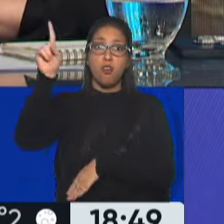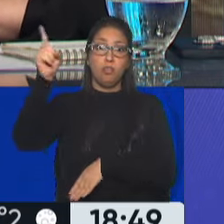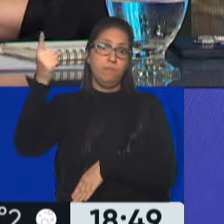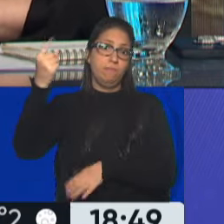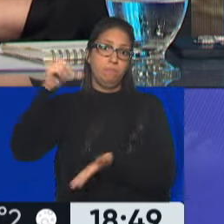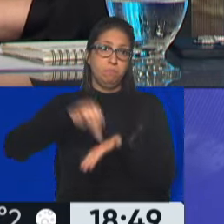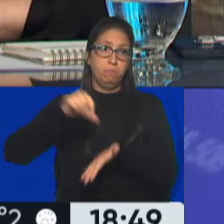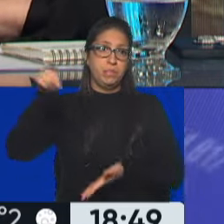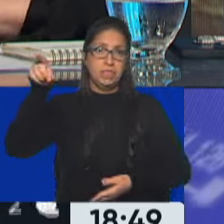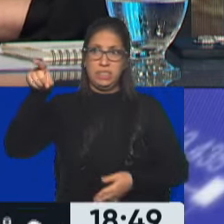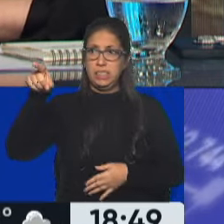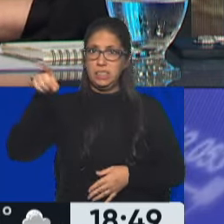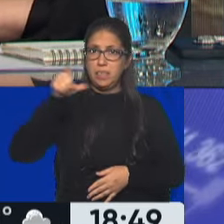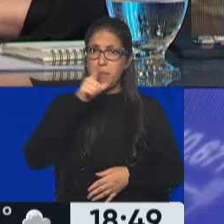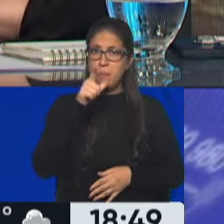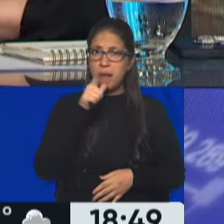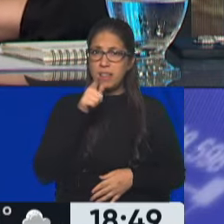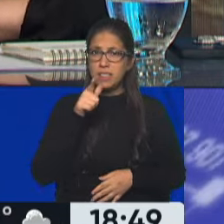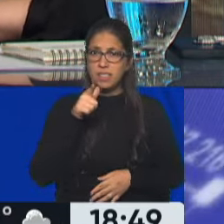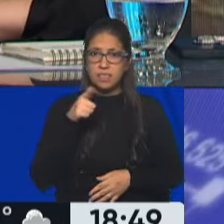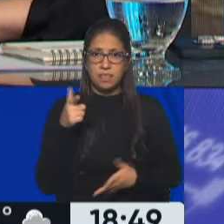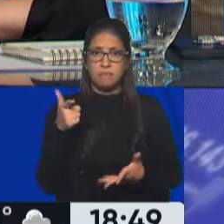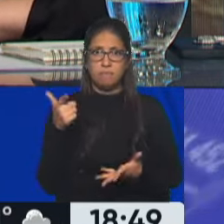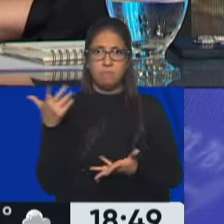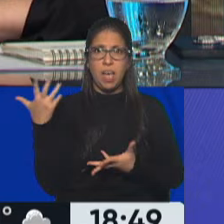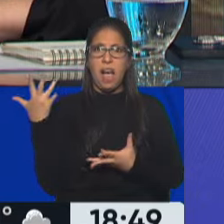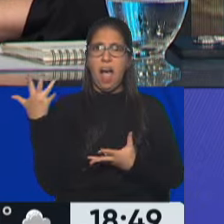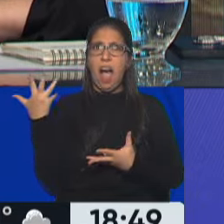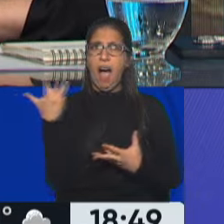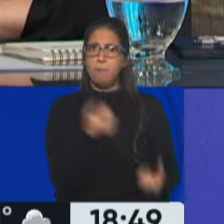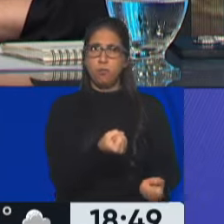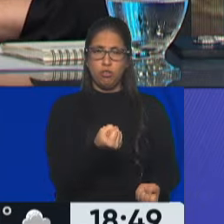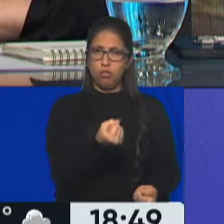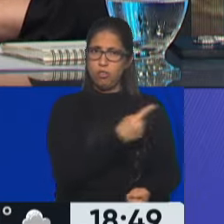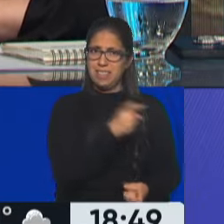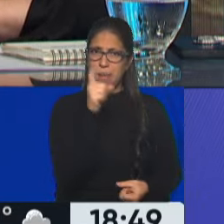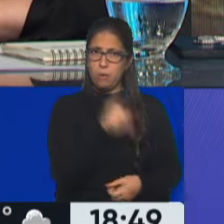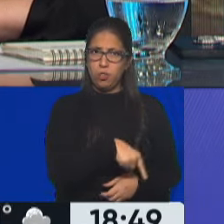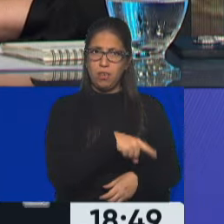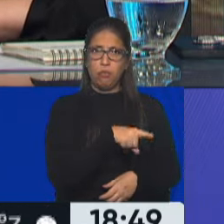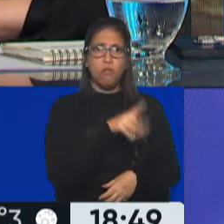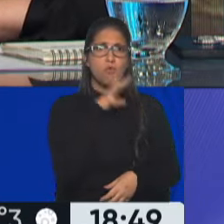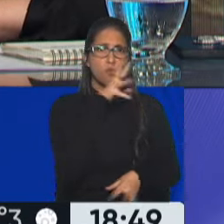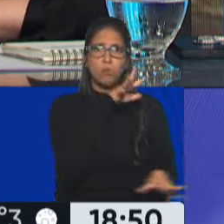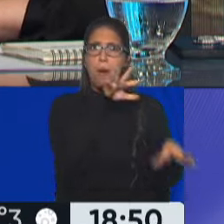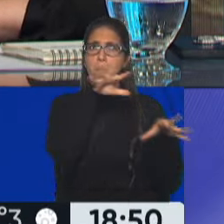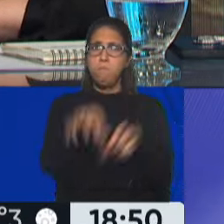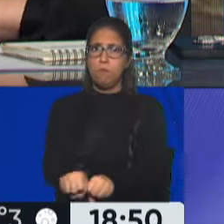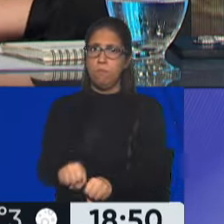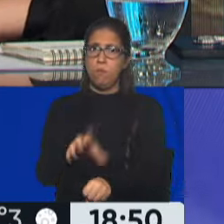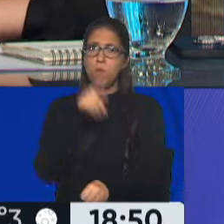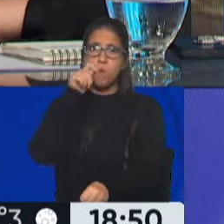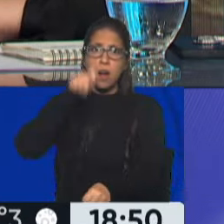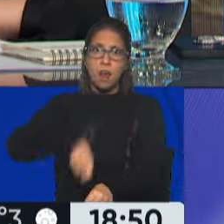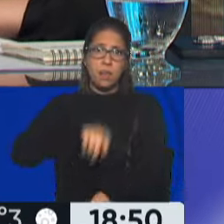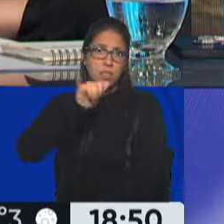hecho, que recuerdo hasta el momento, que apoyó fuertemente la invasión de Rusia a Ucrania. Exacto. Porque recordemos que si bien, no sé,